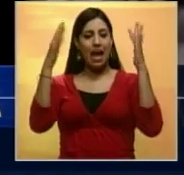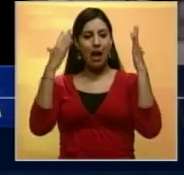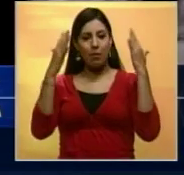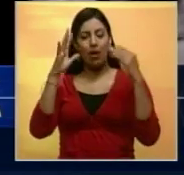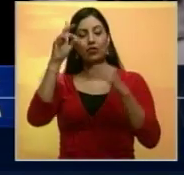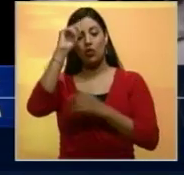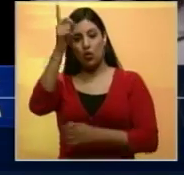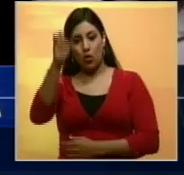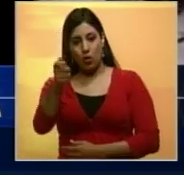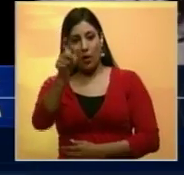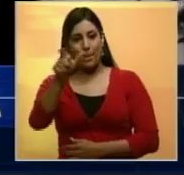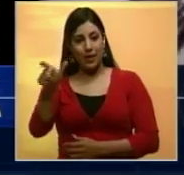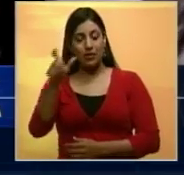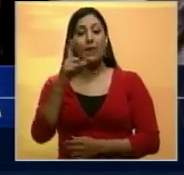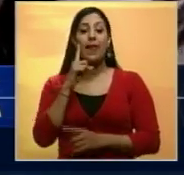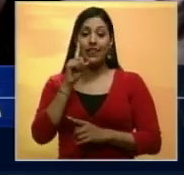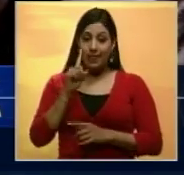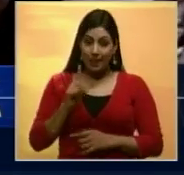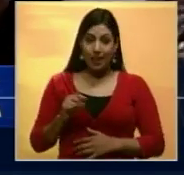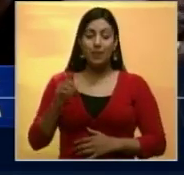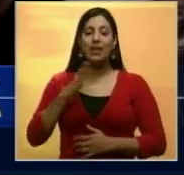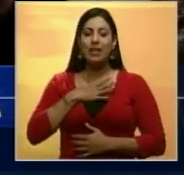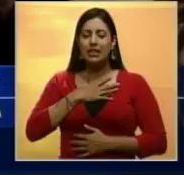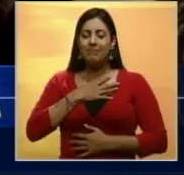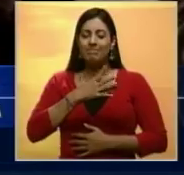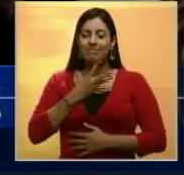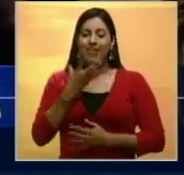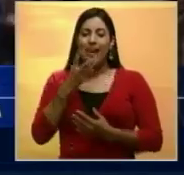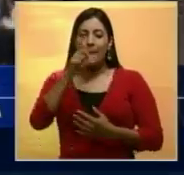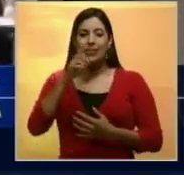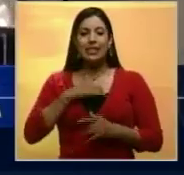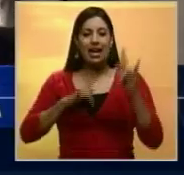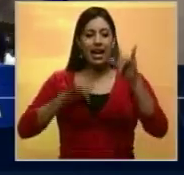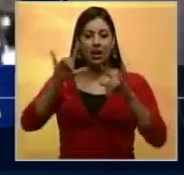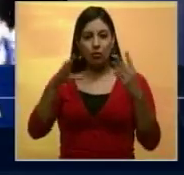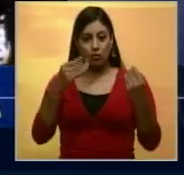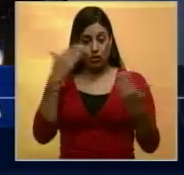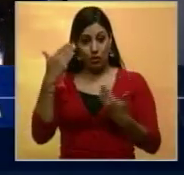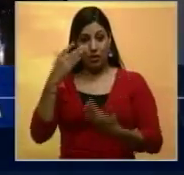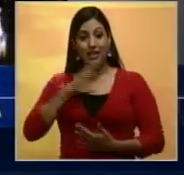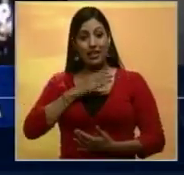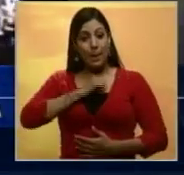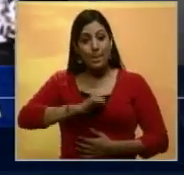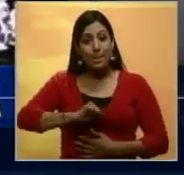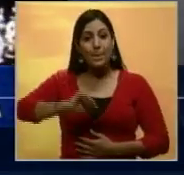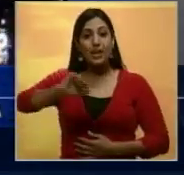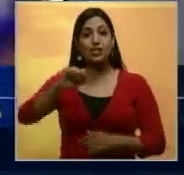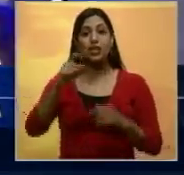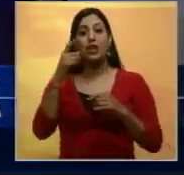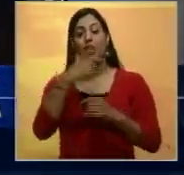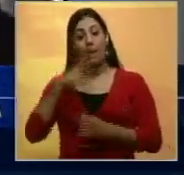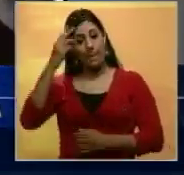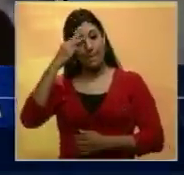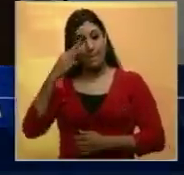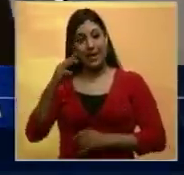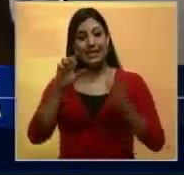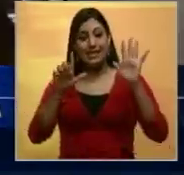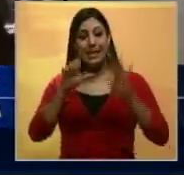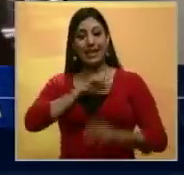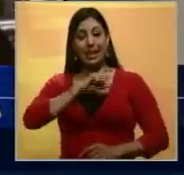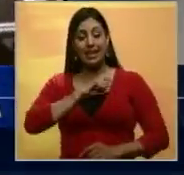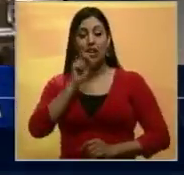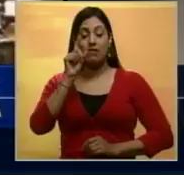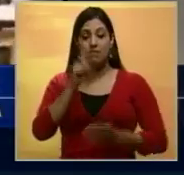y aclamación de sus seguidores, también cautivó sus corazones. El Divo de Juárez nació en Parácuaro, Michoacán, el 7